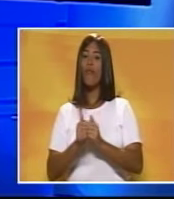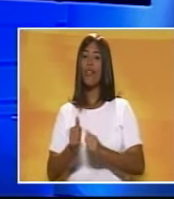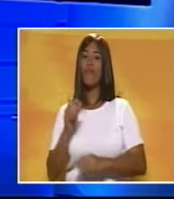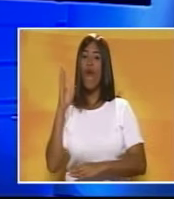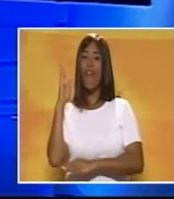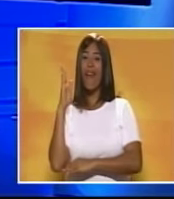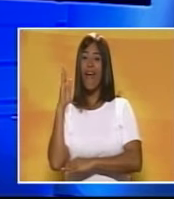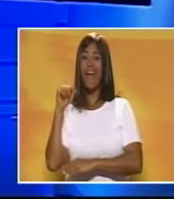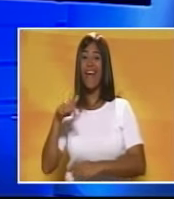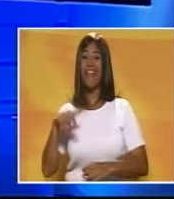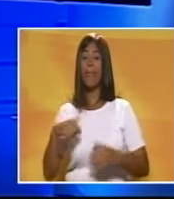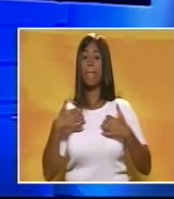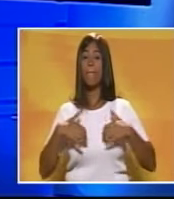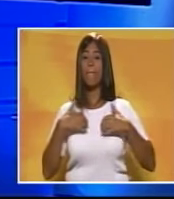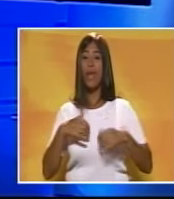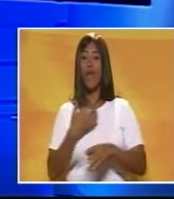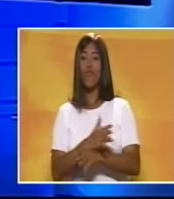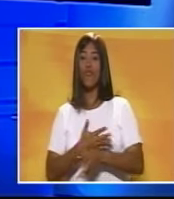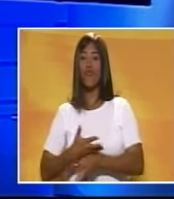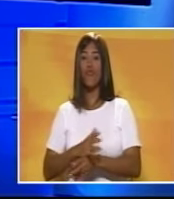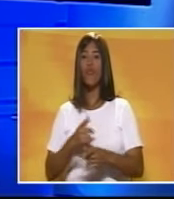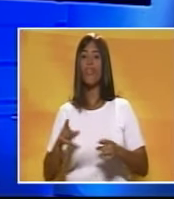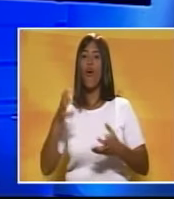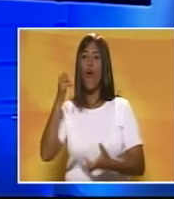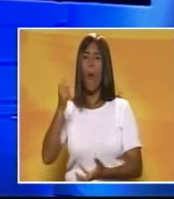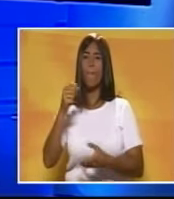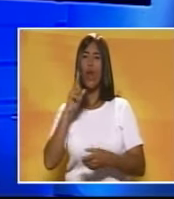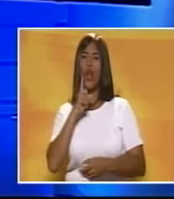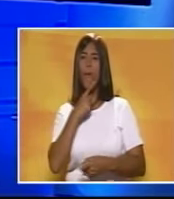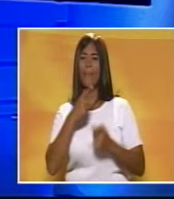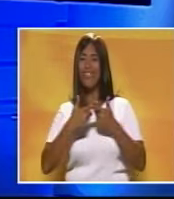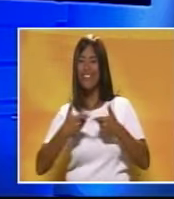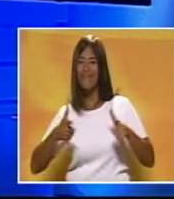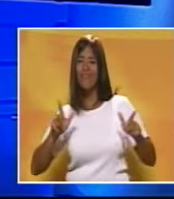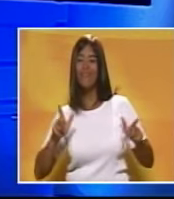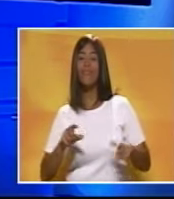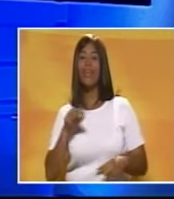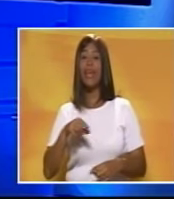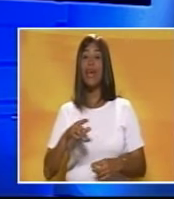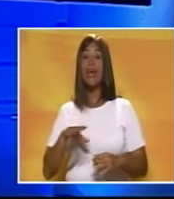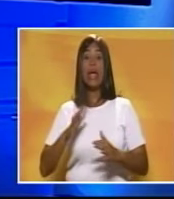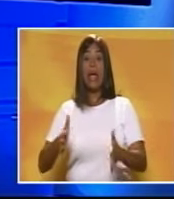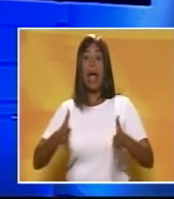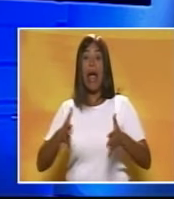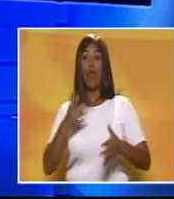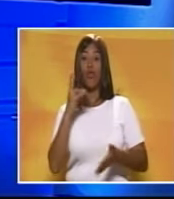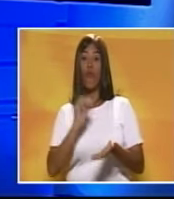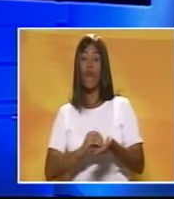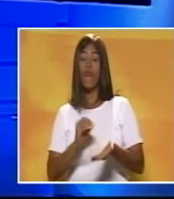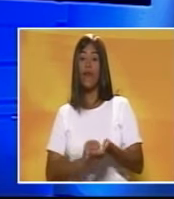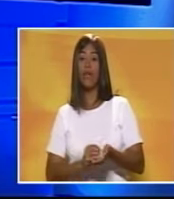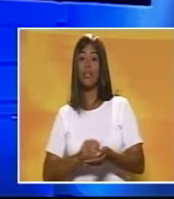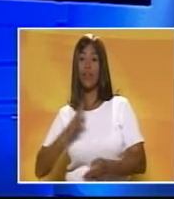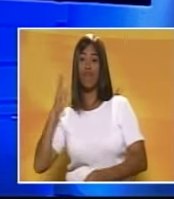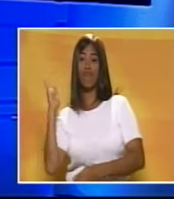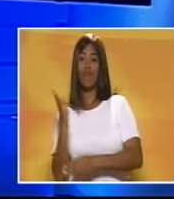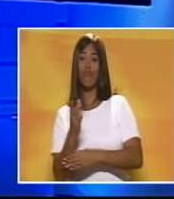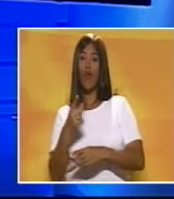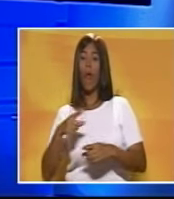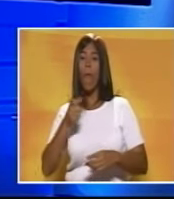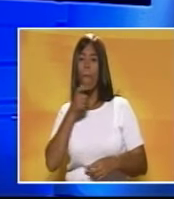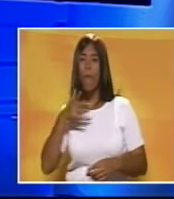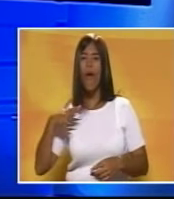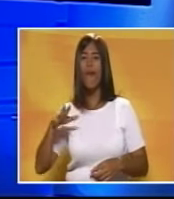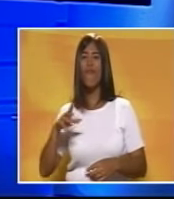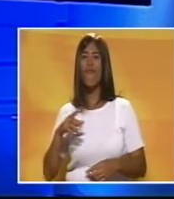miércoles Copa Libertadores y Liga Fútbol e increíblemente ganó en los dos torneos. Derrotó a Llaneros en